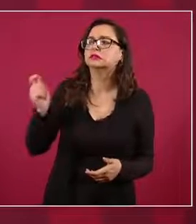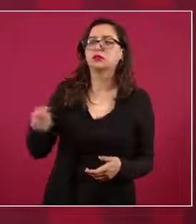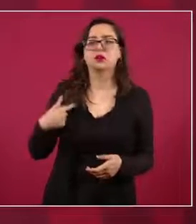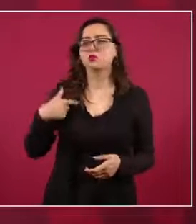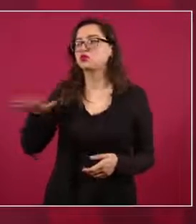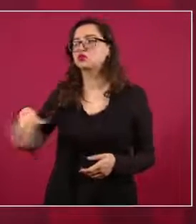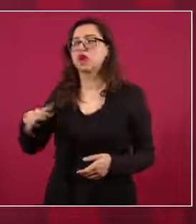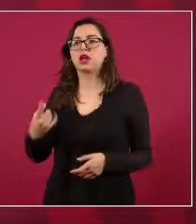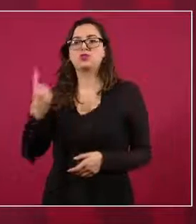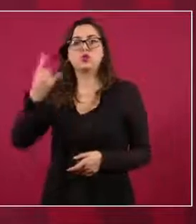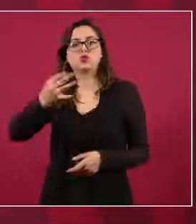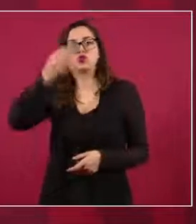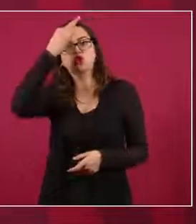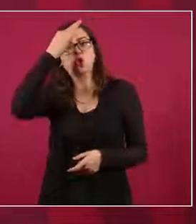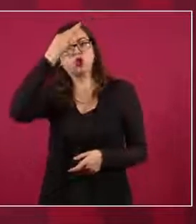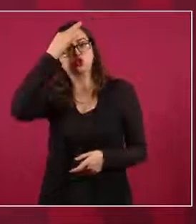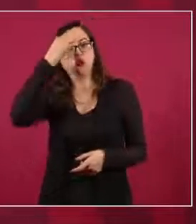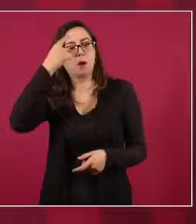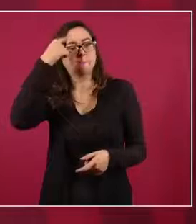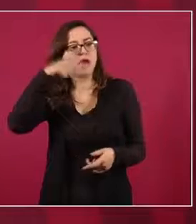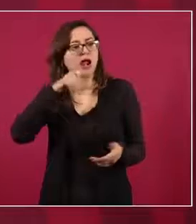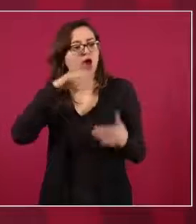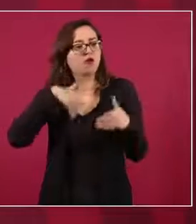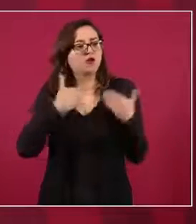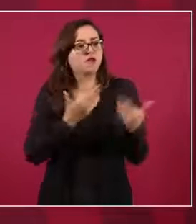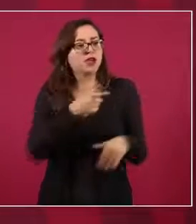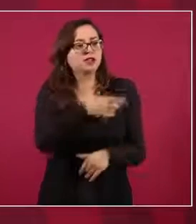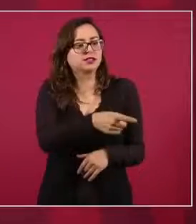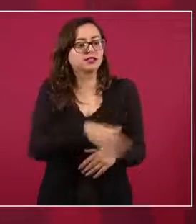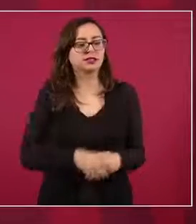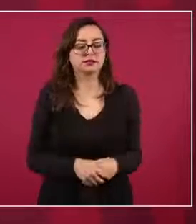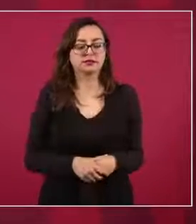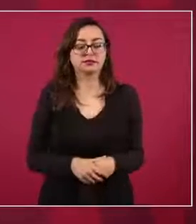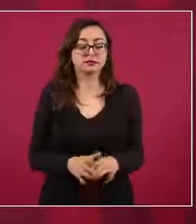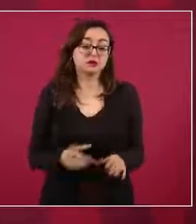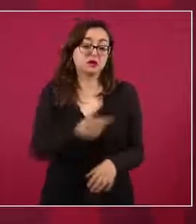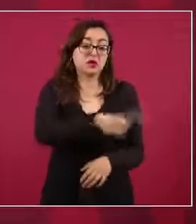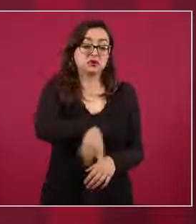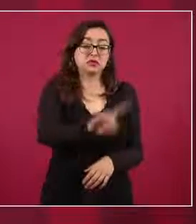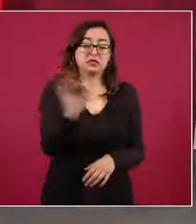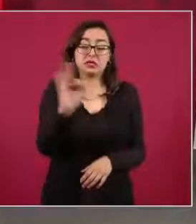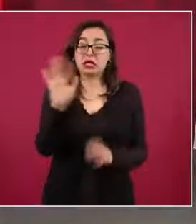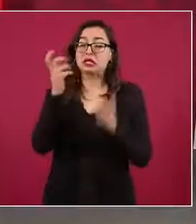Entonces, en el mejor de los casos es que nos vayan mal. Y en el peor de los casos